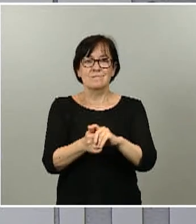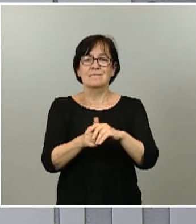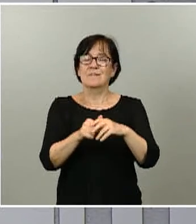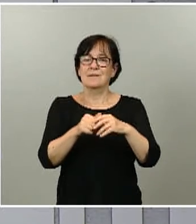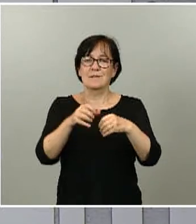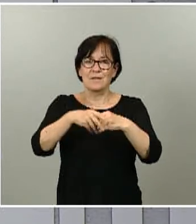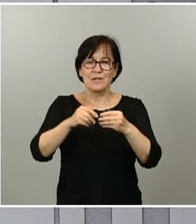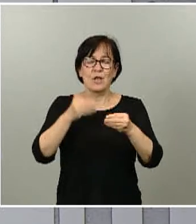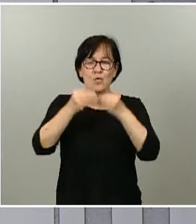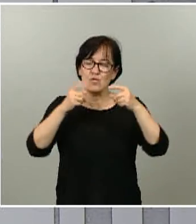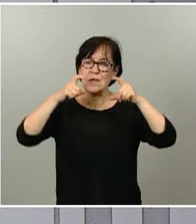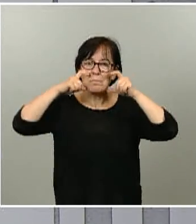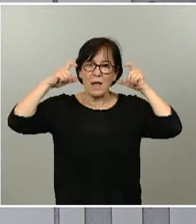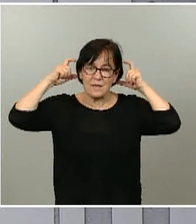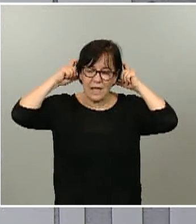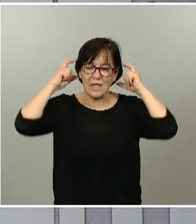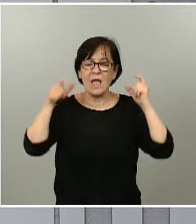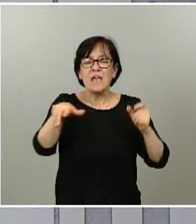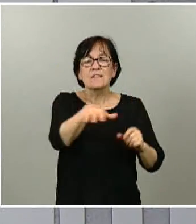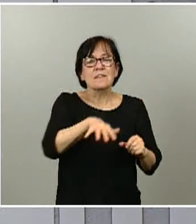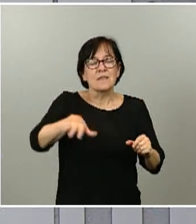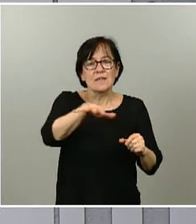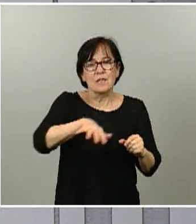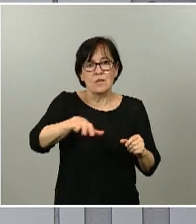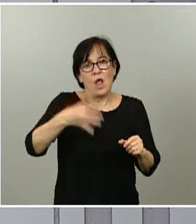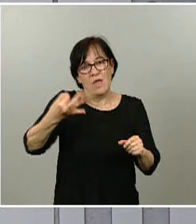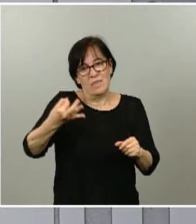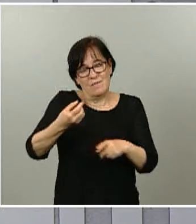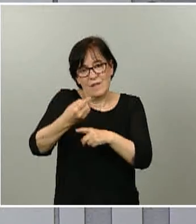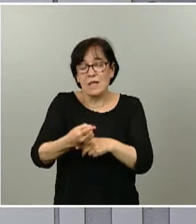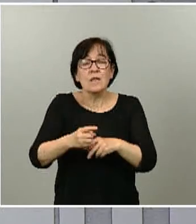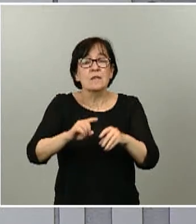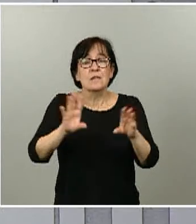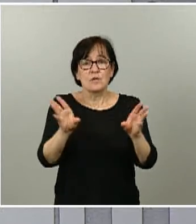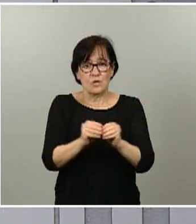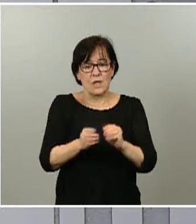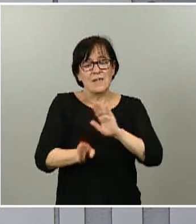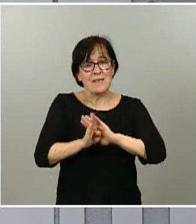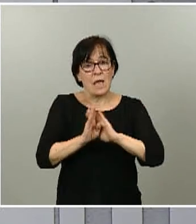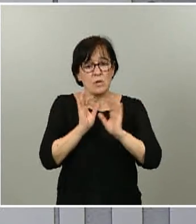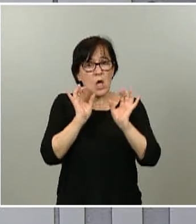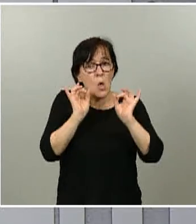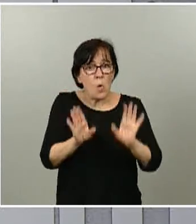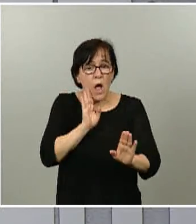de mascarilla en aquellos lugares donde es obligatoria. En definitiva, que sigamos como hasta ahora, entre todos,